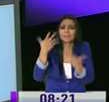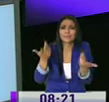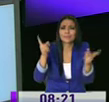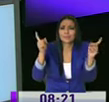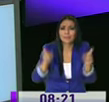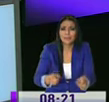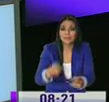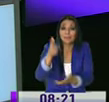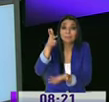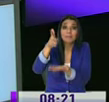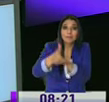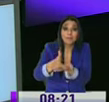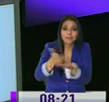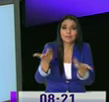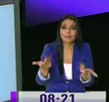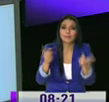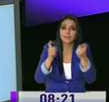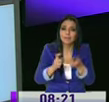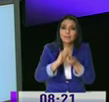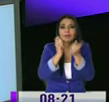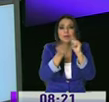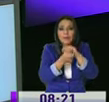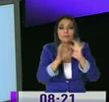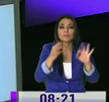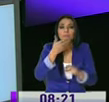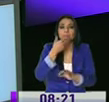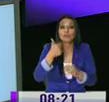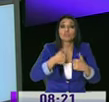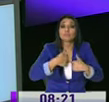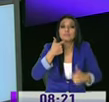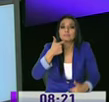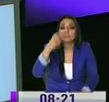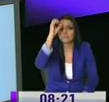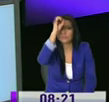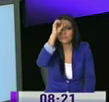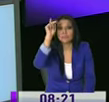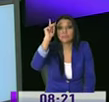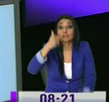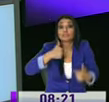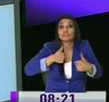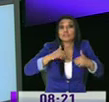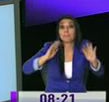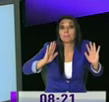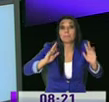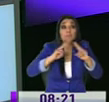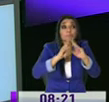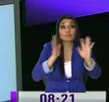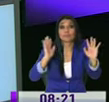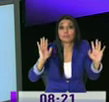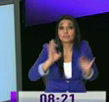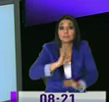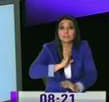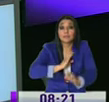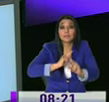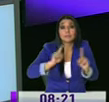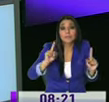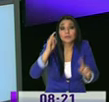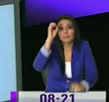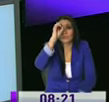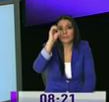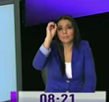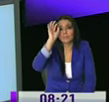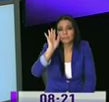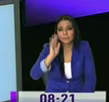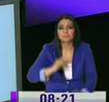ser sino ubicar en mejores sitios dijo yo nada más un ciudadano a pie que no conoce creo que por lo menos el criterio se lo